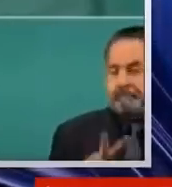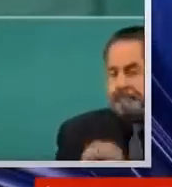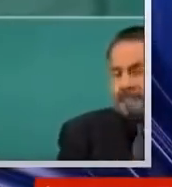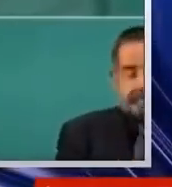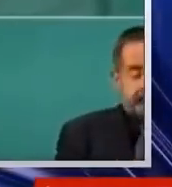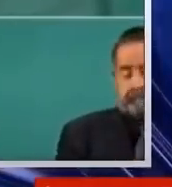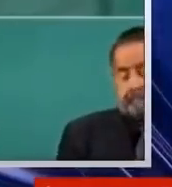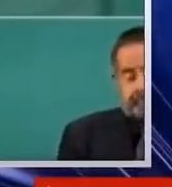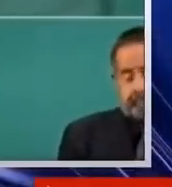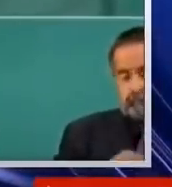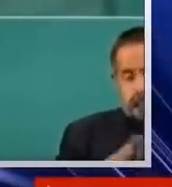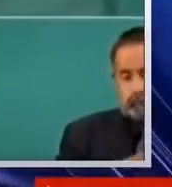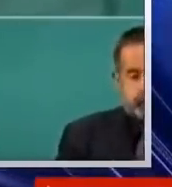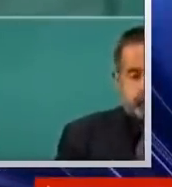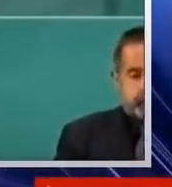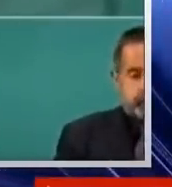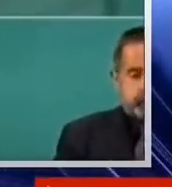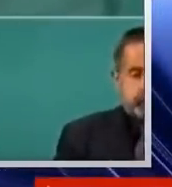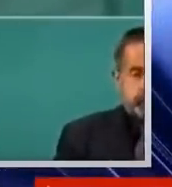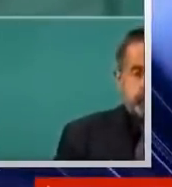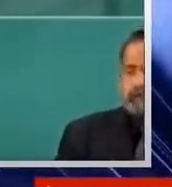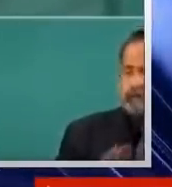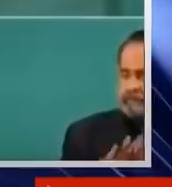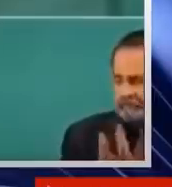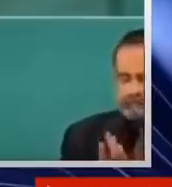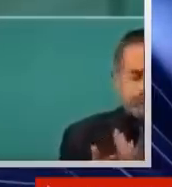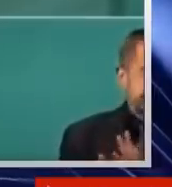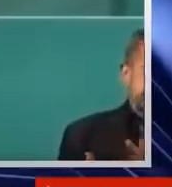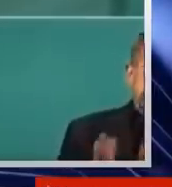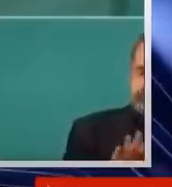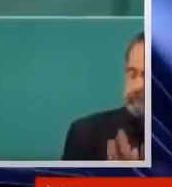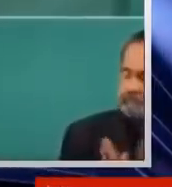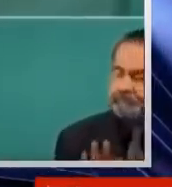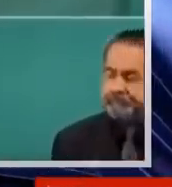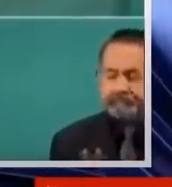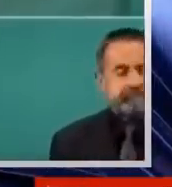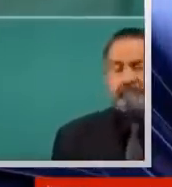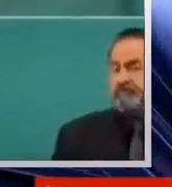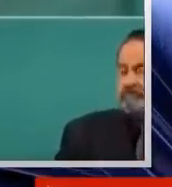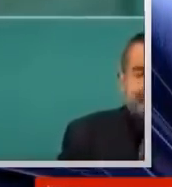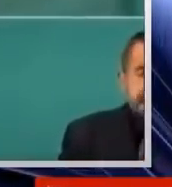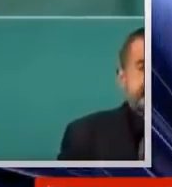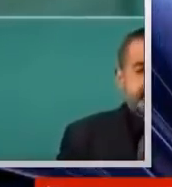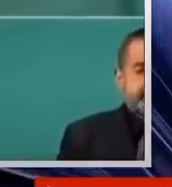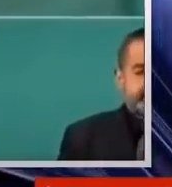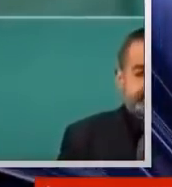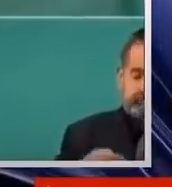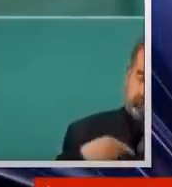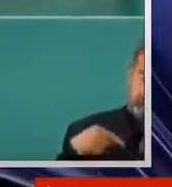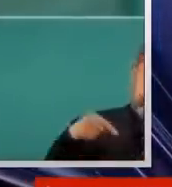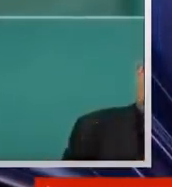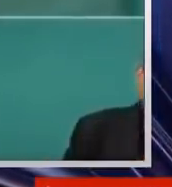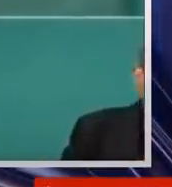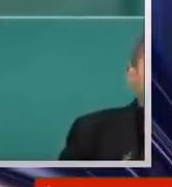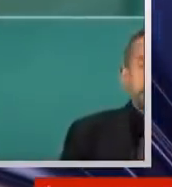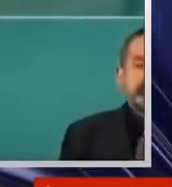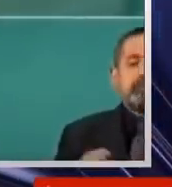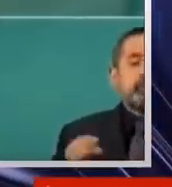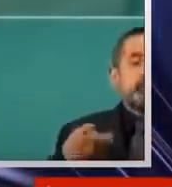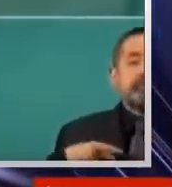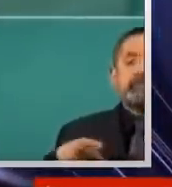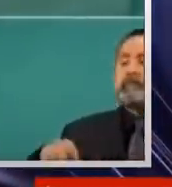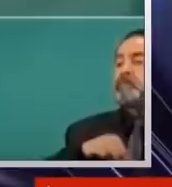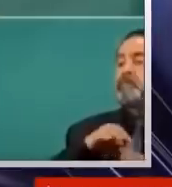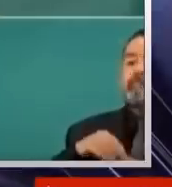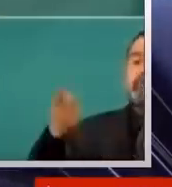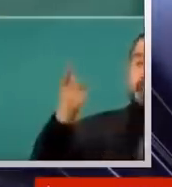que no establecemos relaciones de complicidad con nadie entonces estamos aquí por la voluntad del pueblo